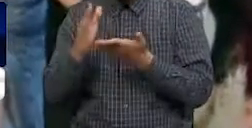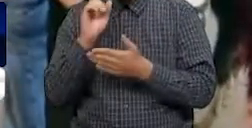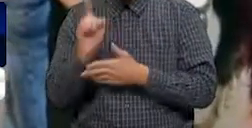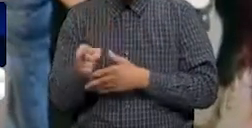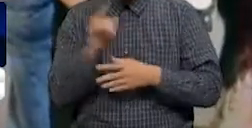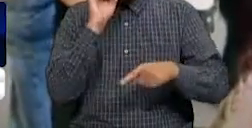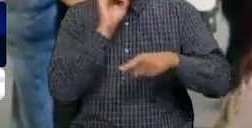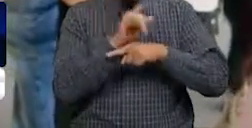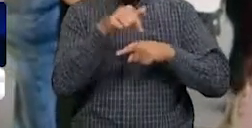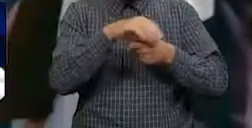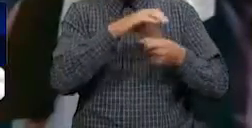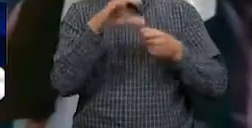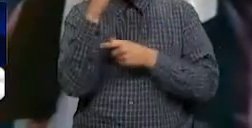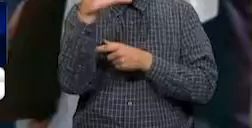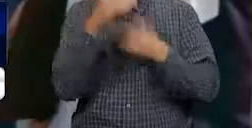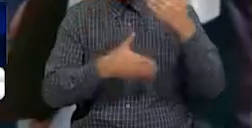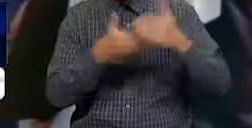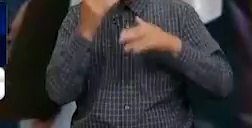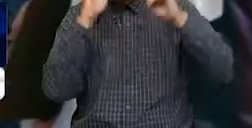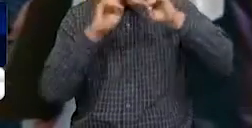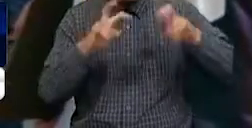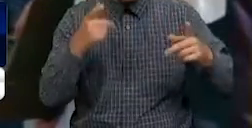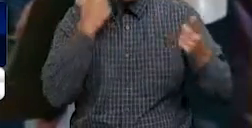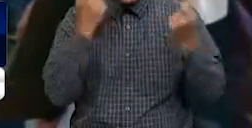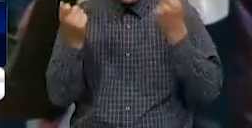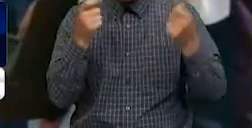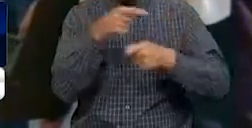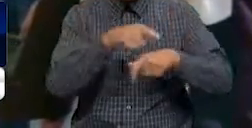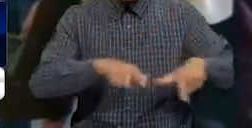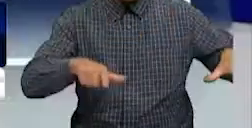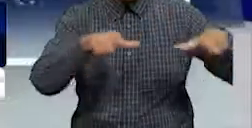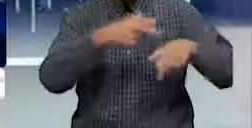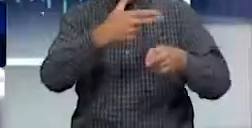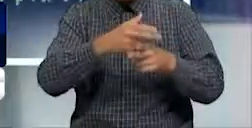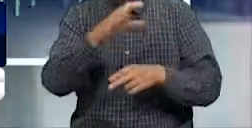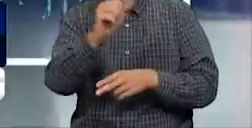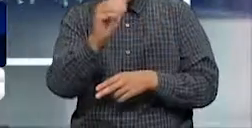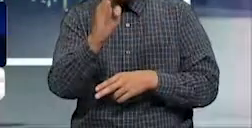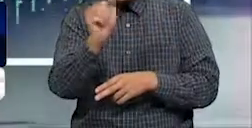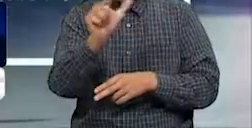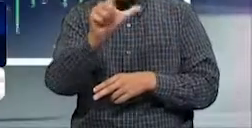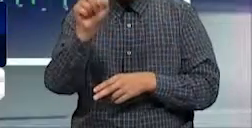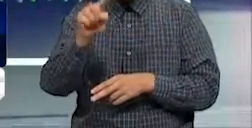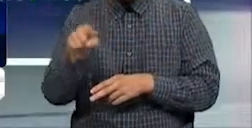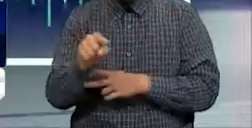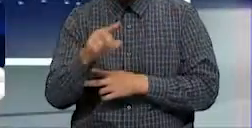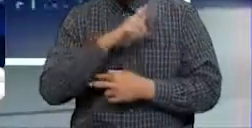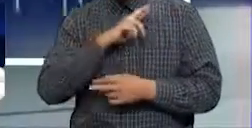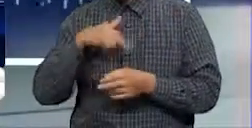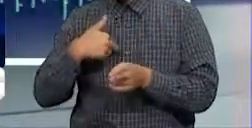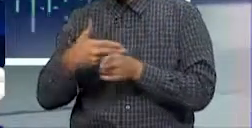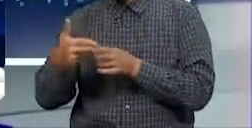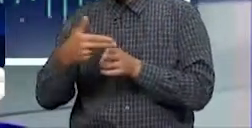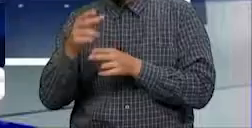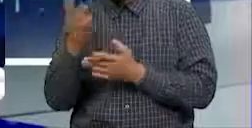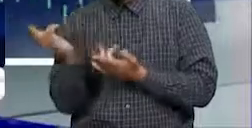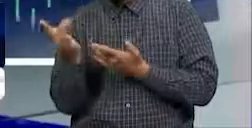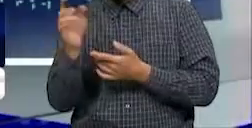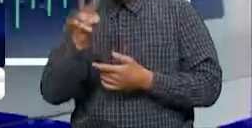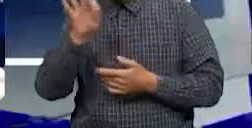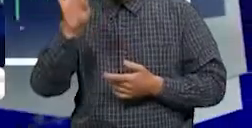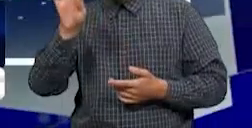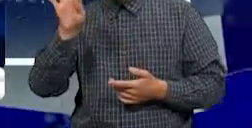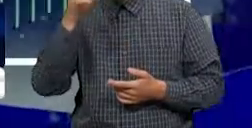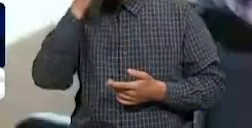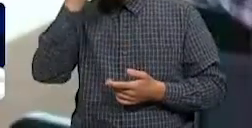de Cúcuta adelanta investigaciones sobre el manejo del predio Los Caballos. Estamos esperándolo el 28 de junio para hacer la